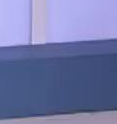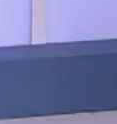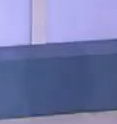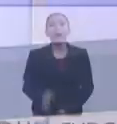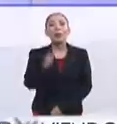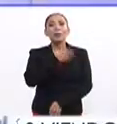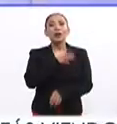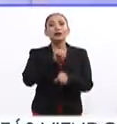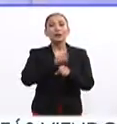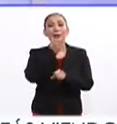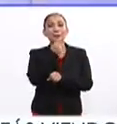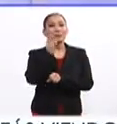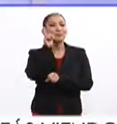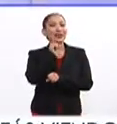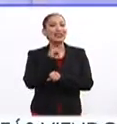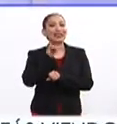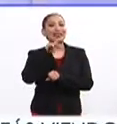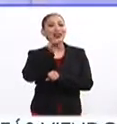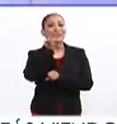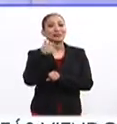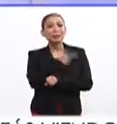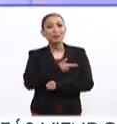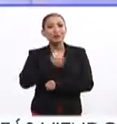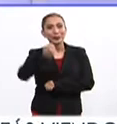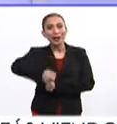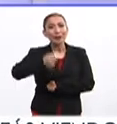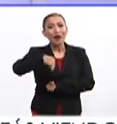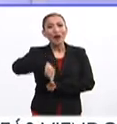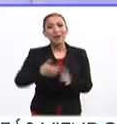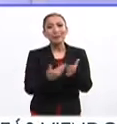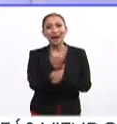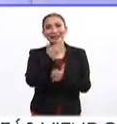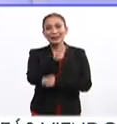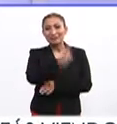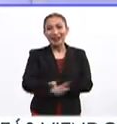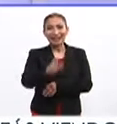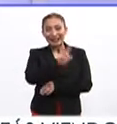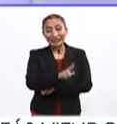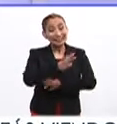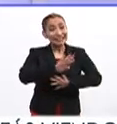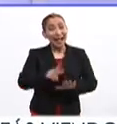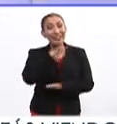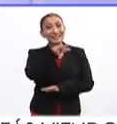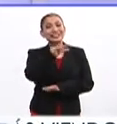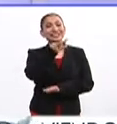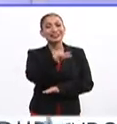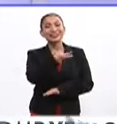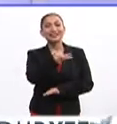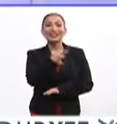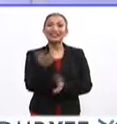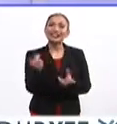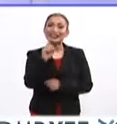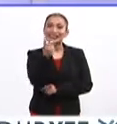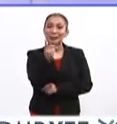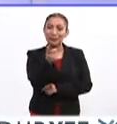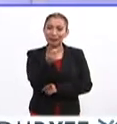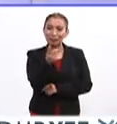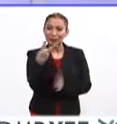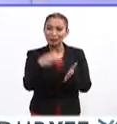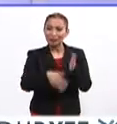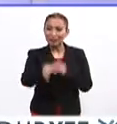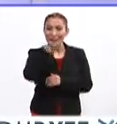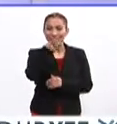Muy buenos días, amigos y amigas de Interfaz. Es un placer saludarlos esta mañana de martes 18 de diciembre